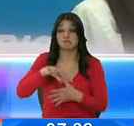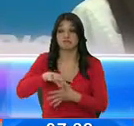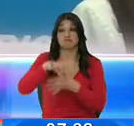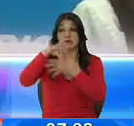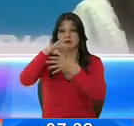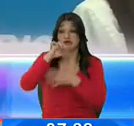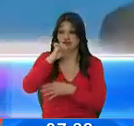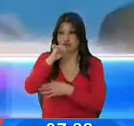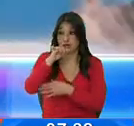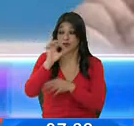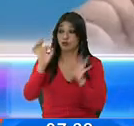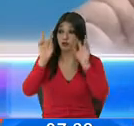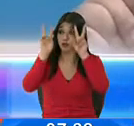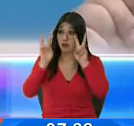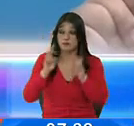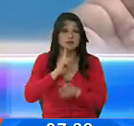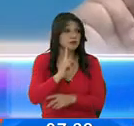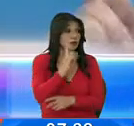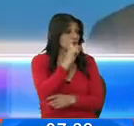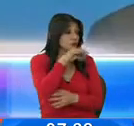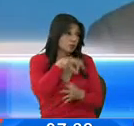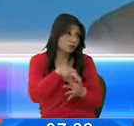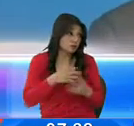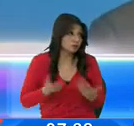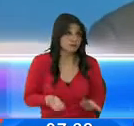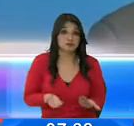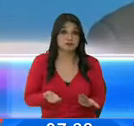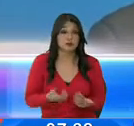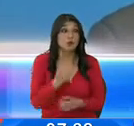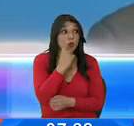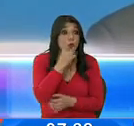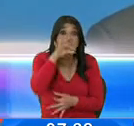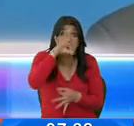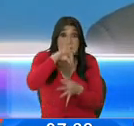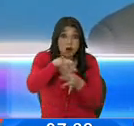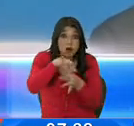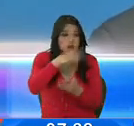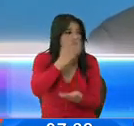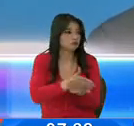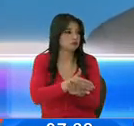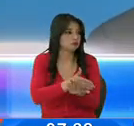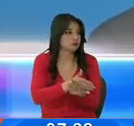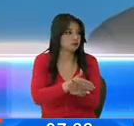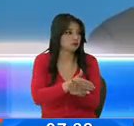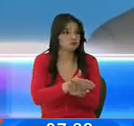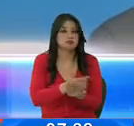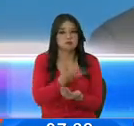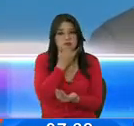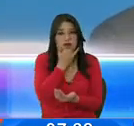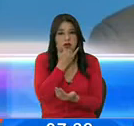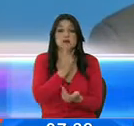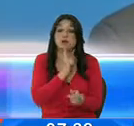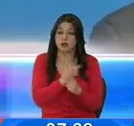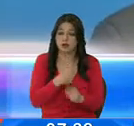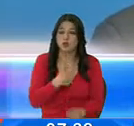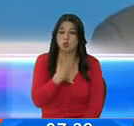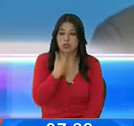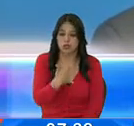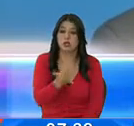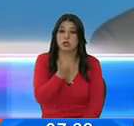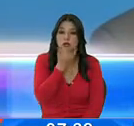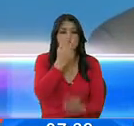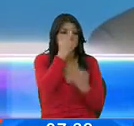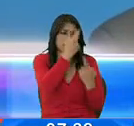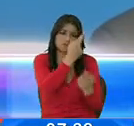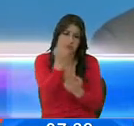casos que tres años por un voto me explico por un voto se cometió el error en mi opinión le digo con frontalidad y con respeto